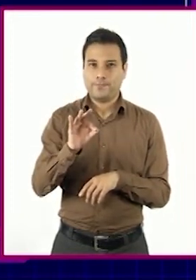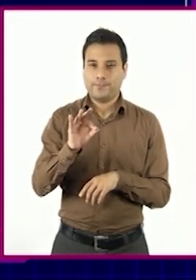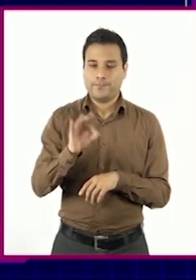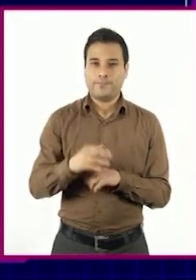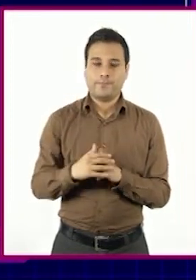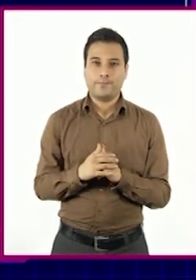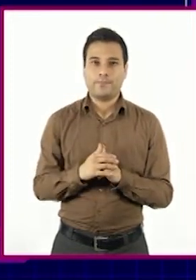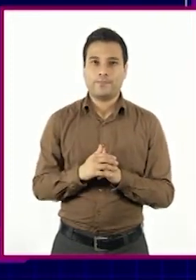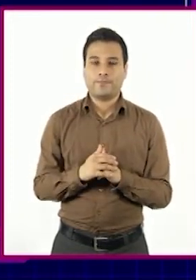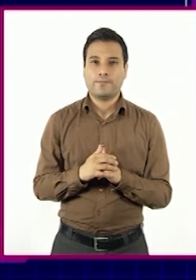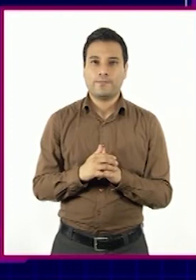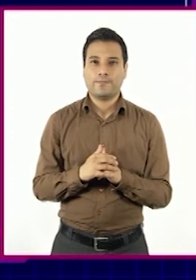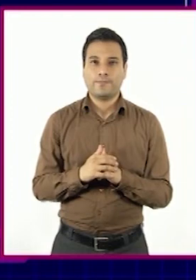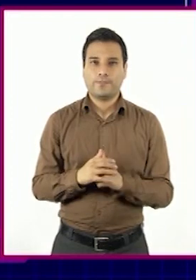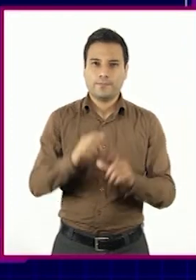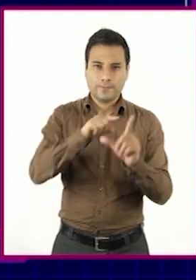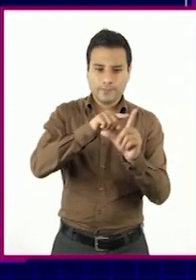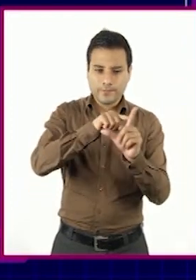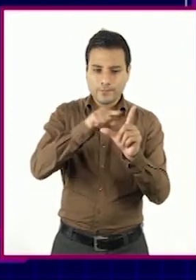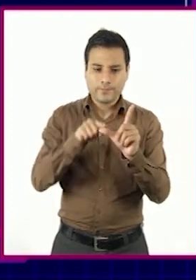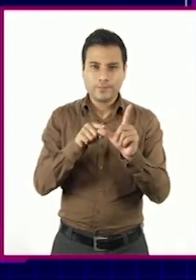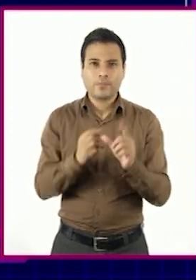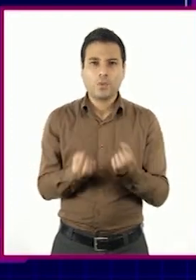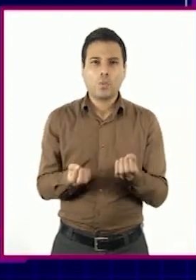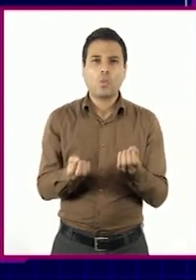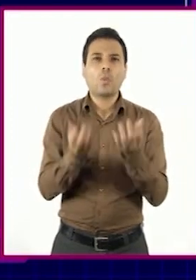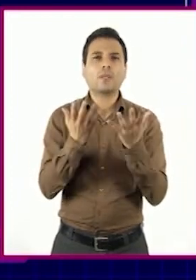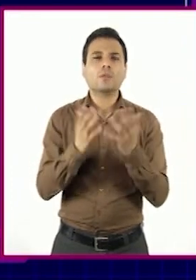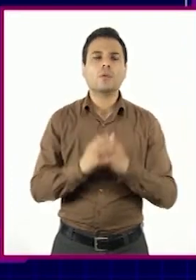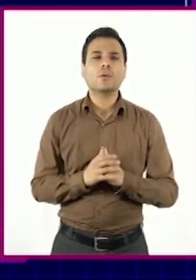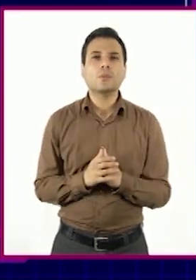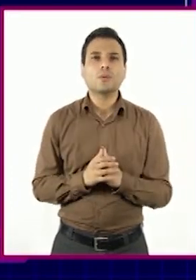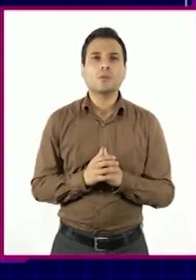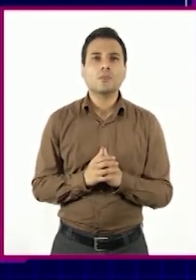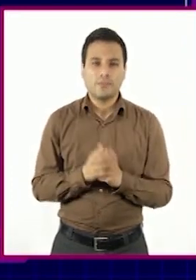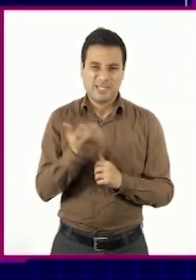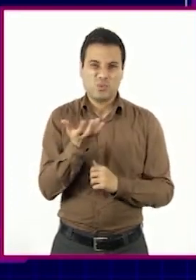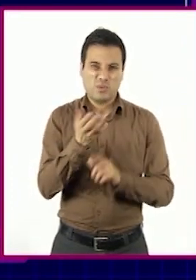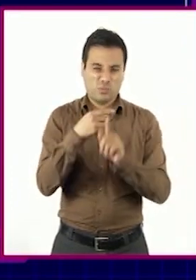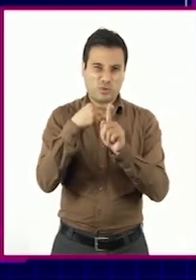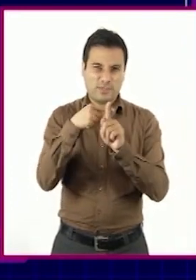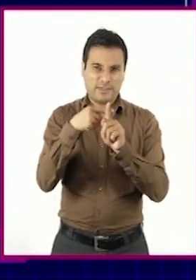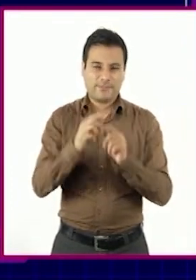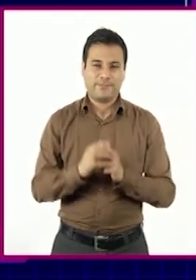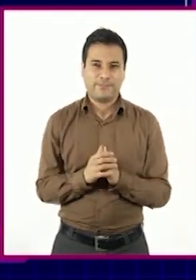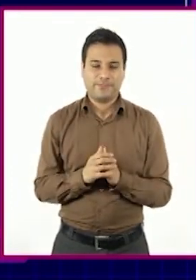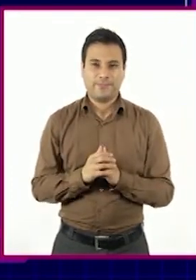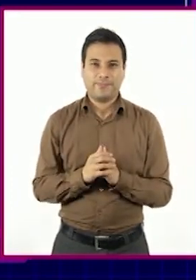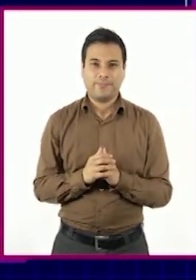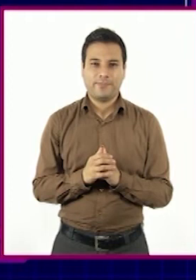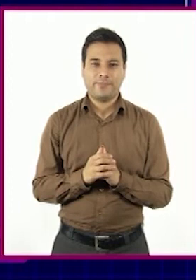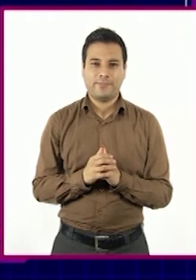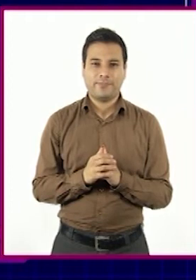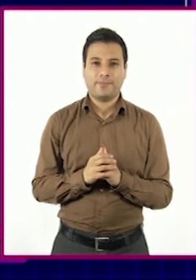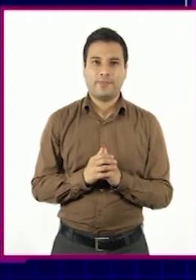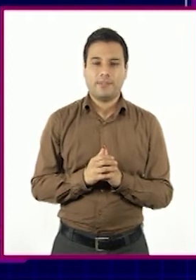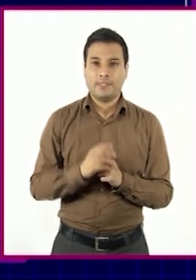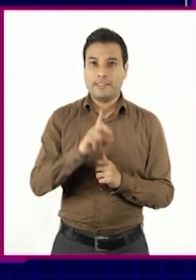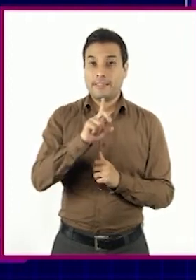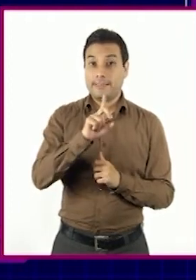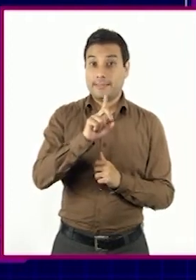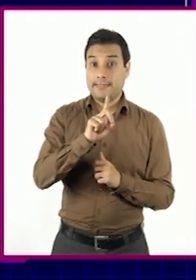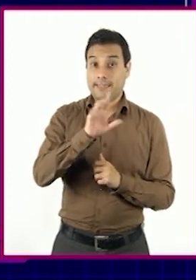Para calcular la abertura del ángulo, en el caso de las acciones positivas, el sector circular es igual